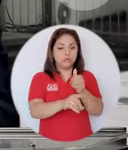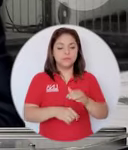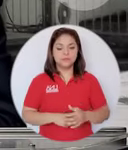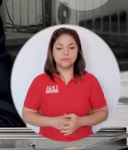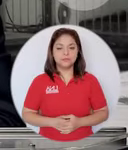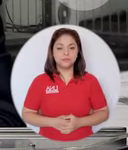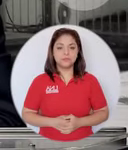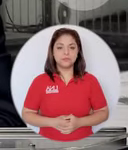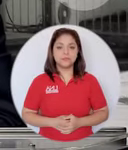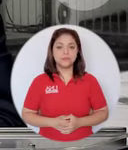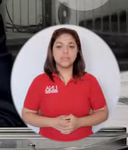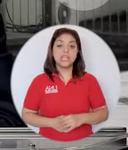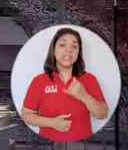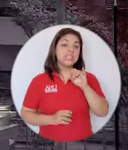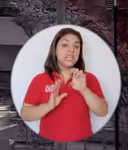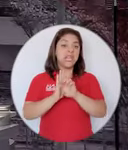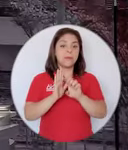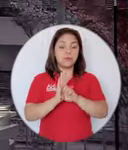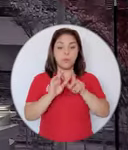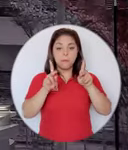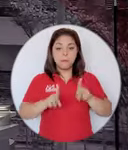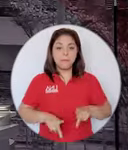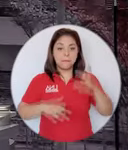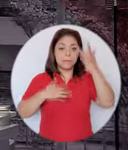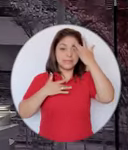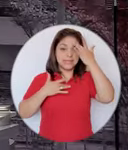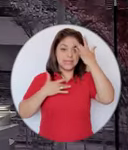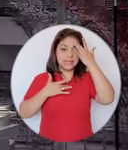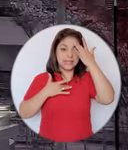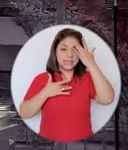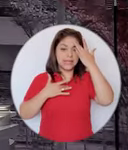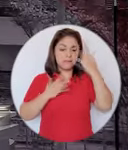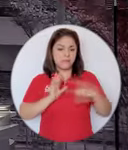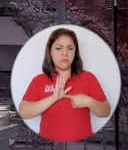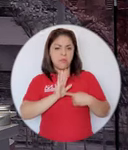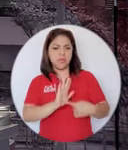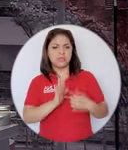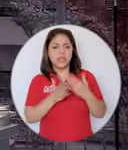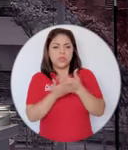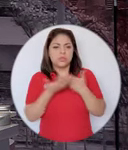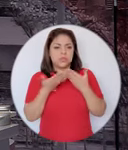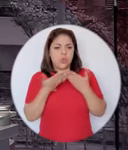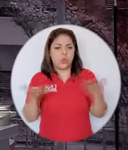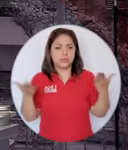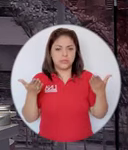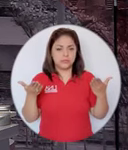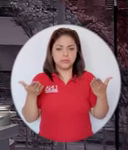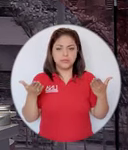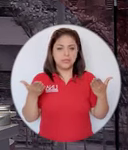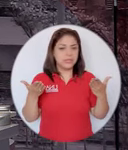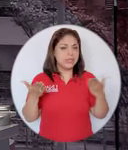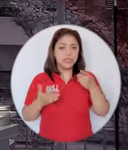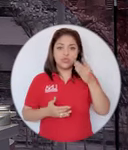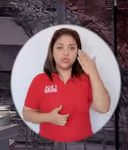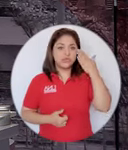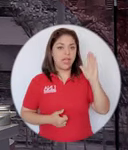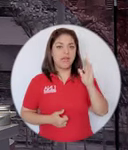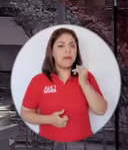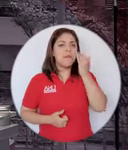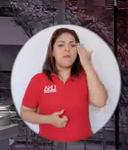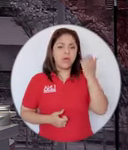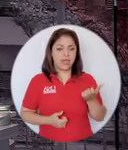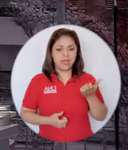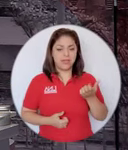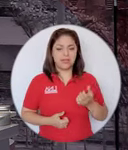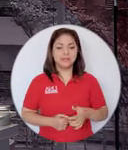y el seguimiento. Ahora, en un caso de un paciente que empiece a presentar diferentes manifestaciones y no haya certeza qué es lo que procede desde